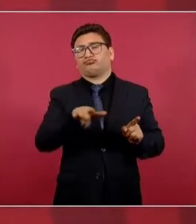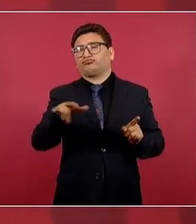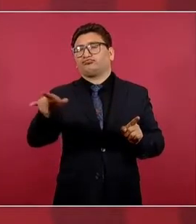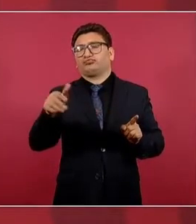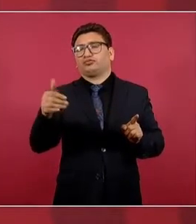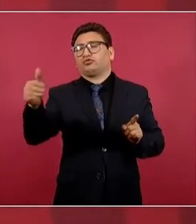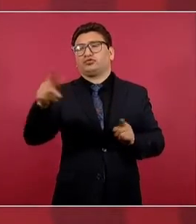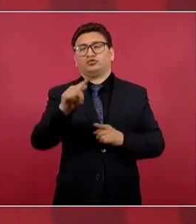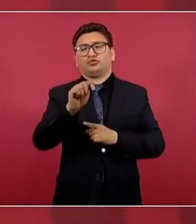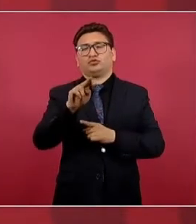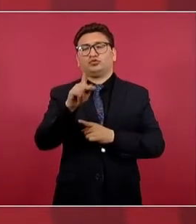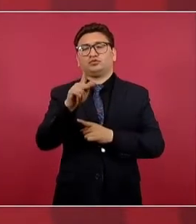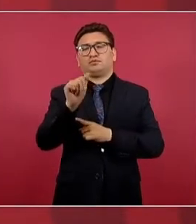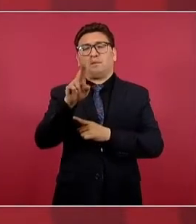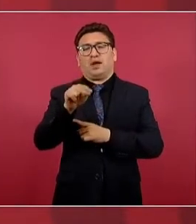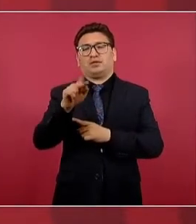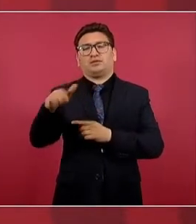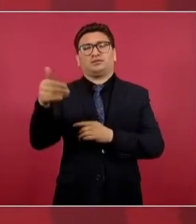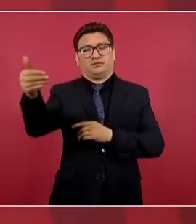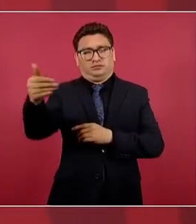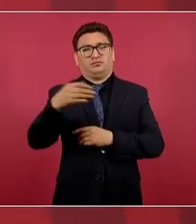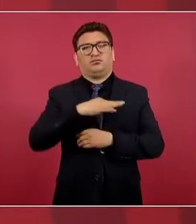adelante de Tuxpan,